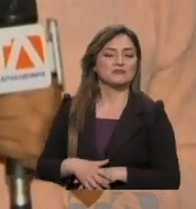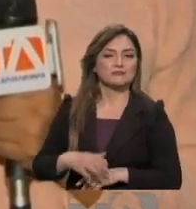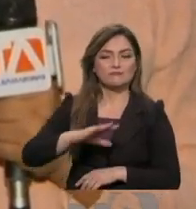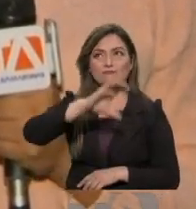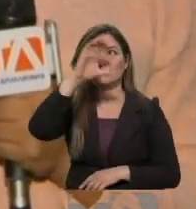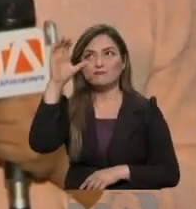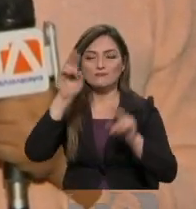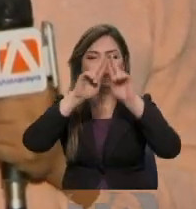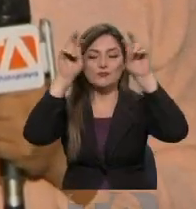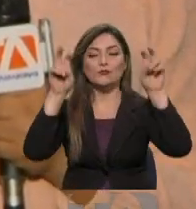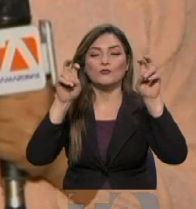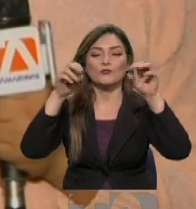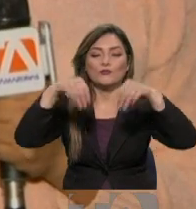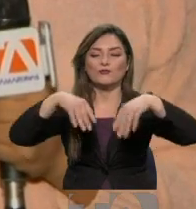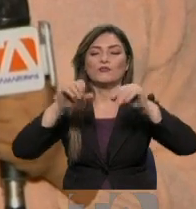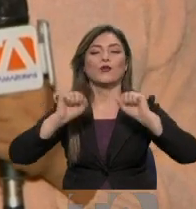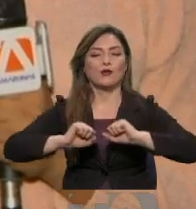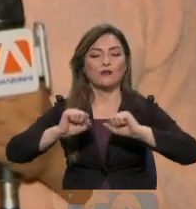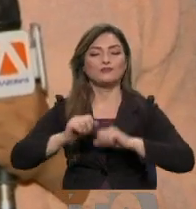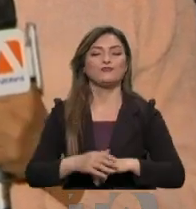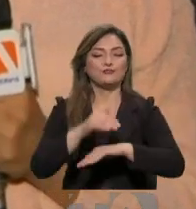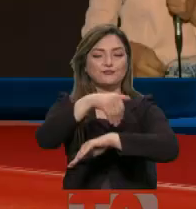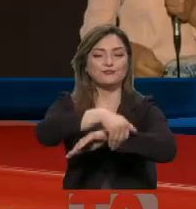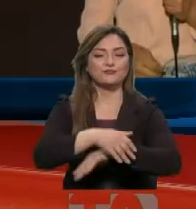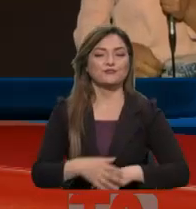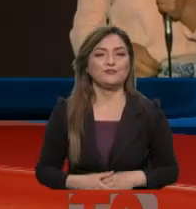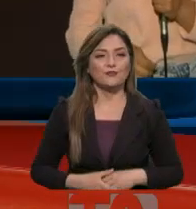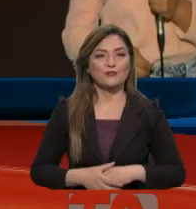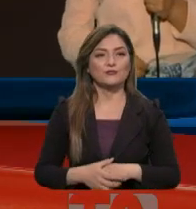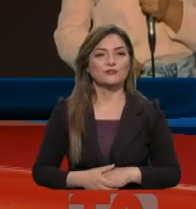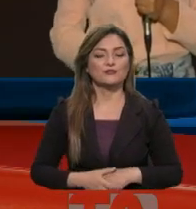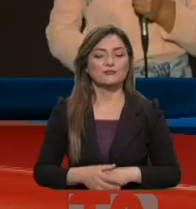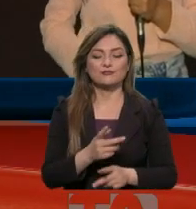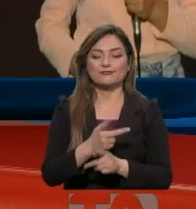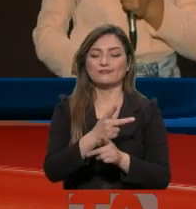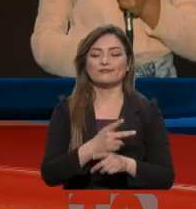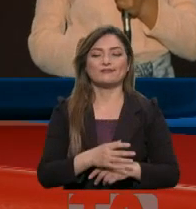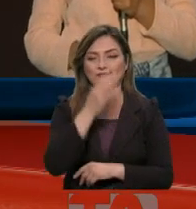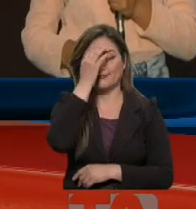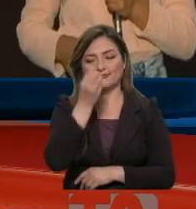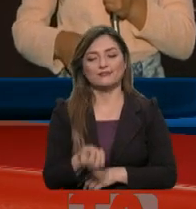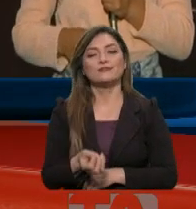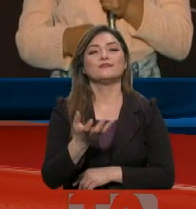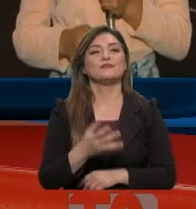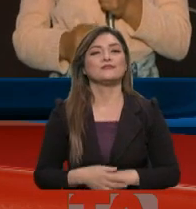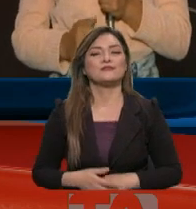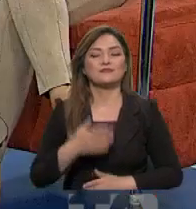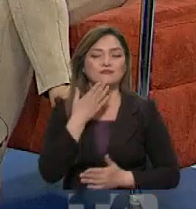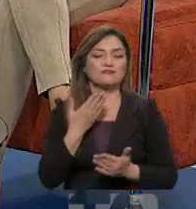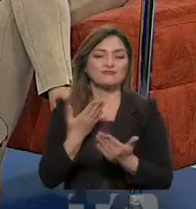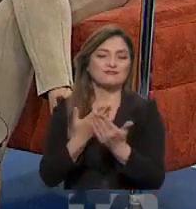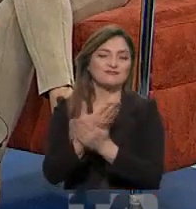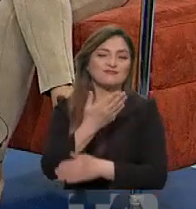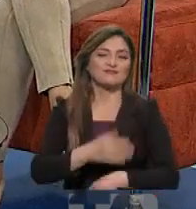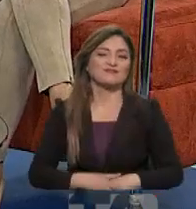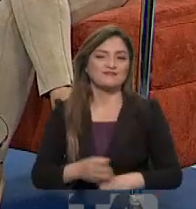esta hora y existe gran probabilidad de lluvias para horas de la tarde, así que tome todas las precauciones. Buenos días. Muchísimas gracias,